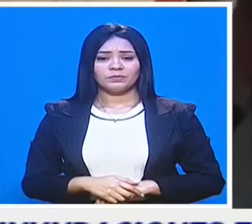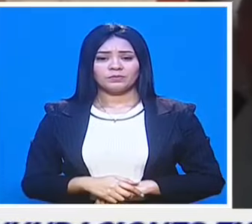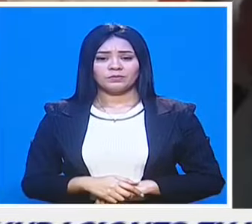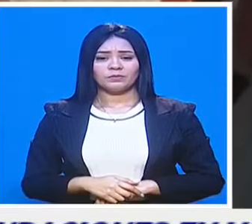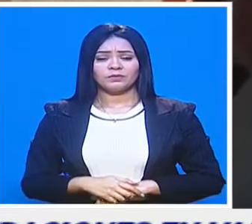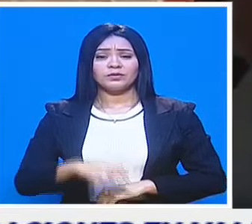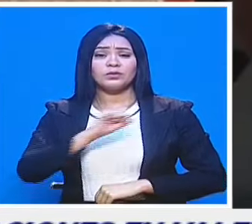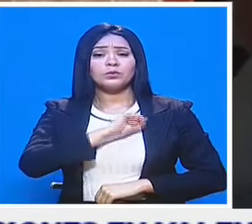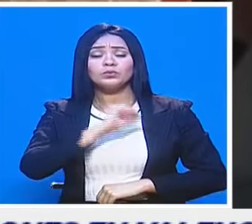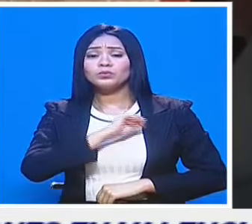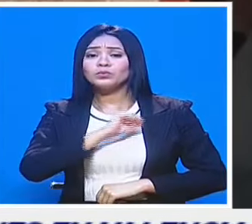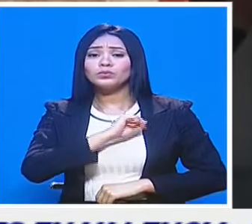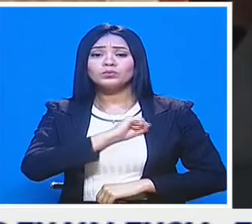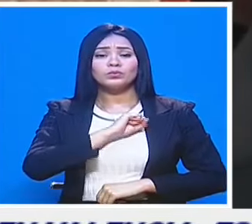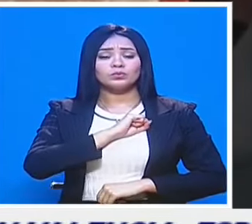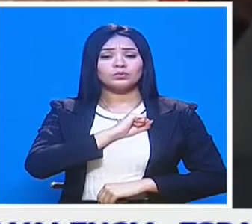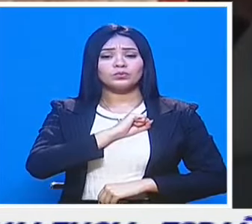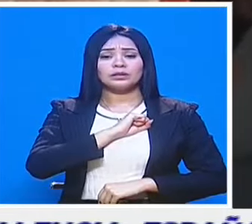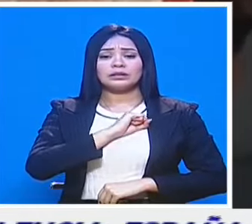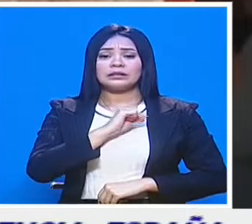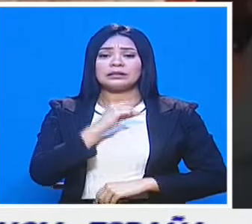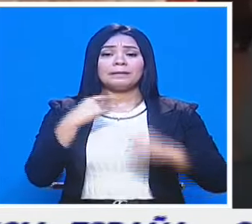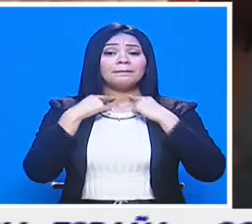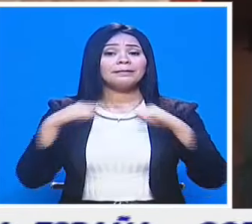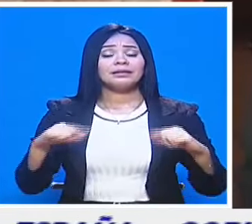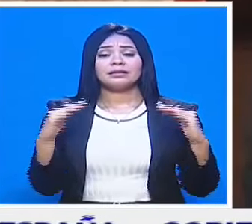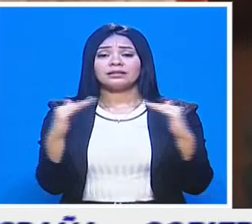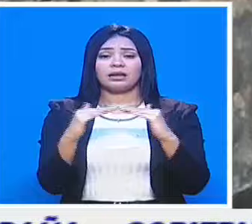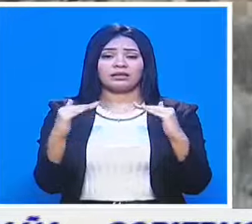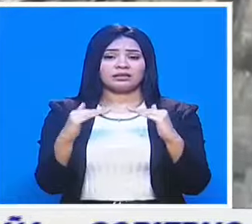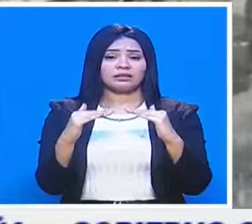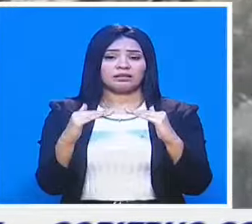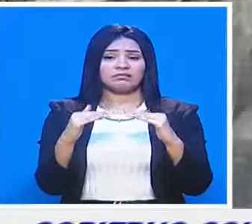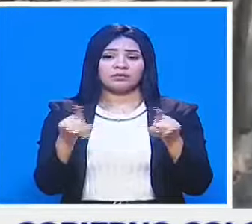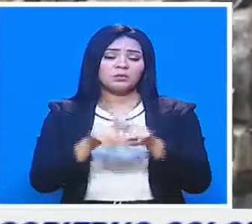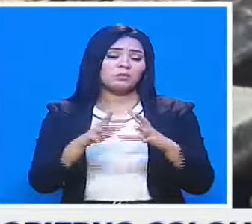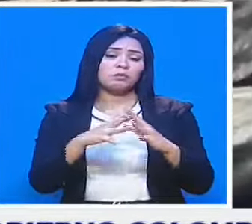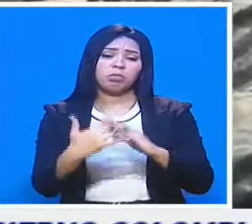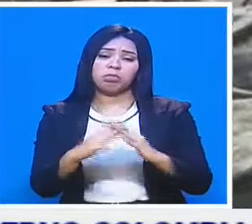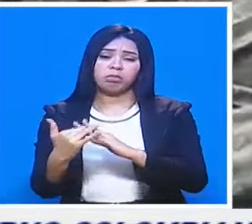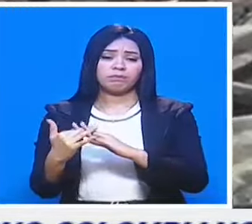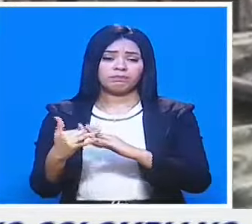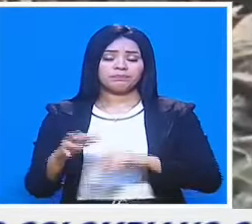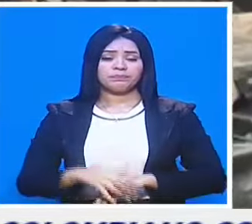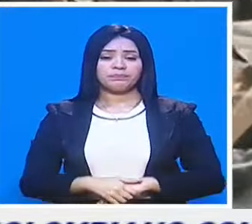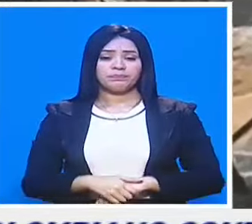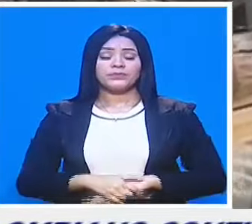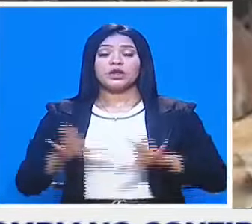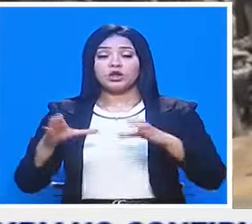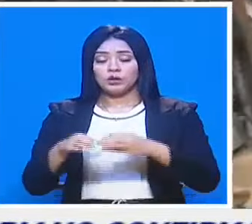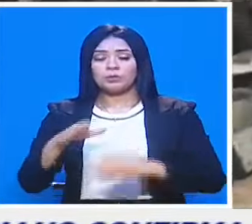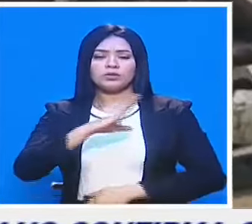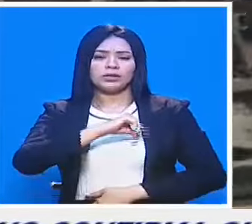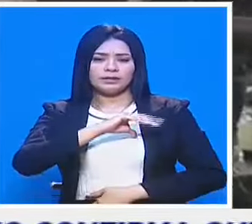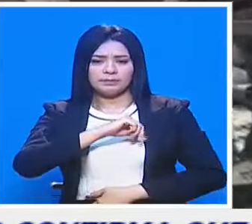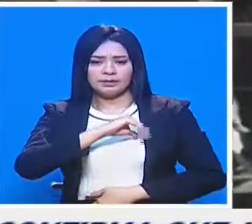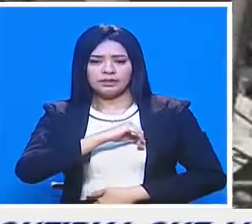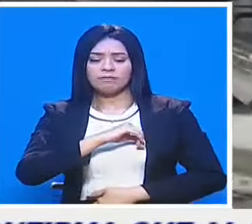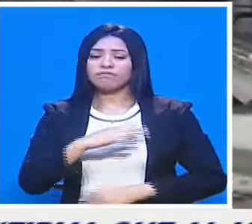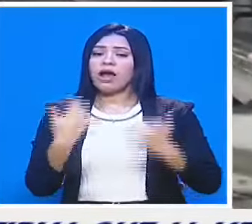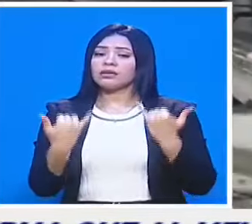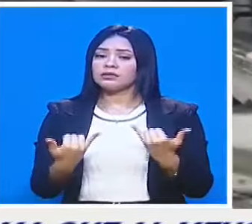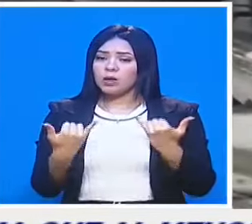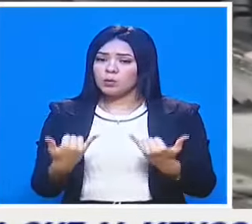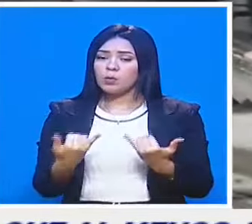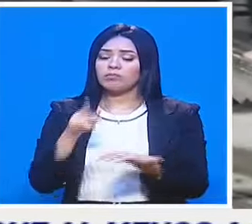El susto a que fuera a perder mi casa. El Cuerpo de Investigaciones Científicas Penales y Criminalísticas se encuentra